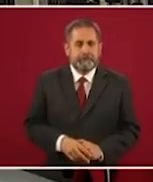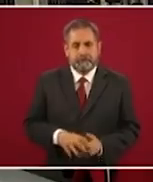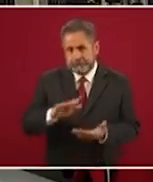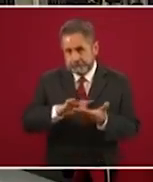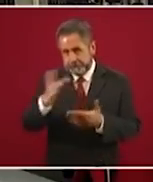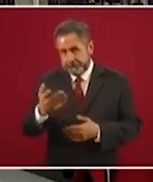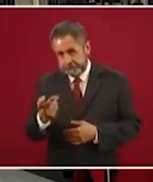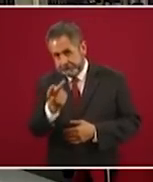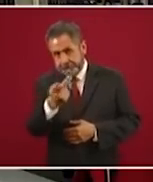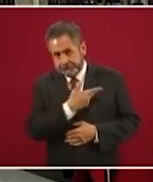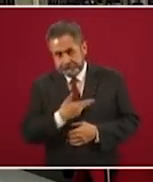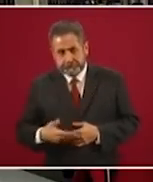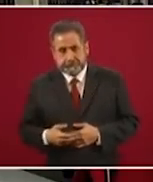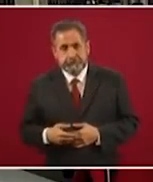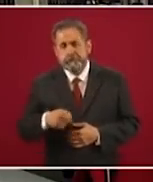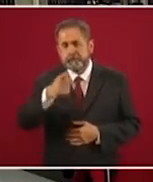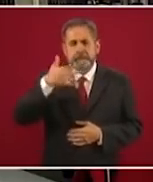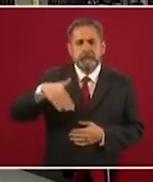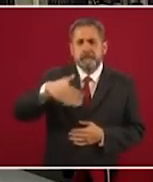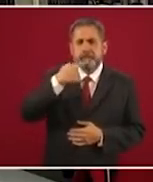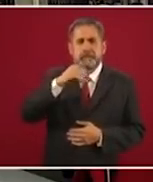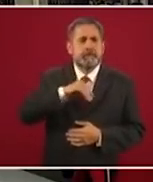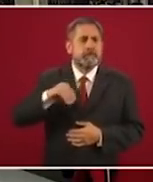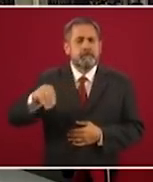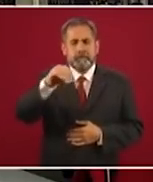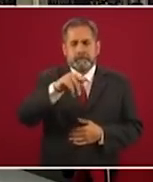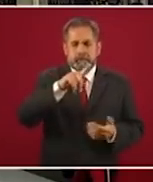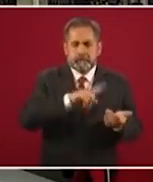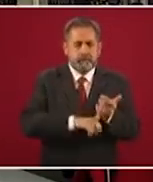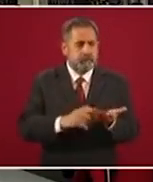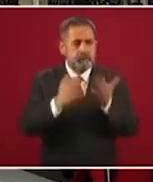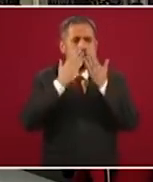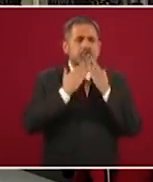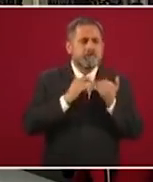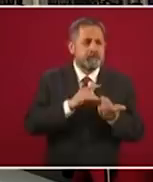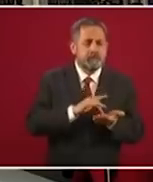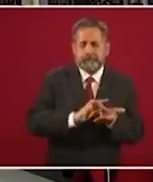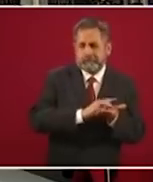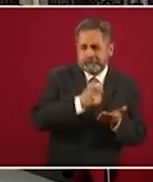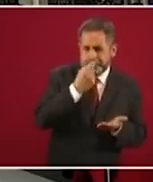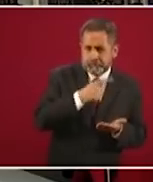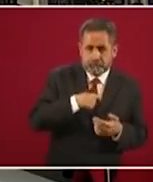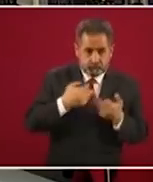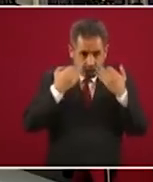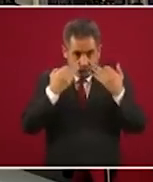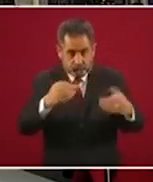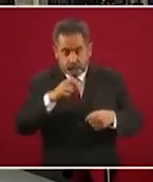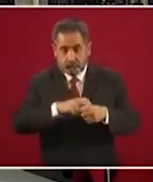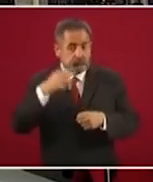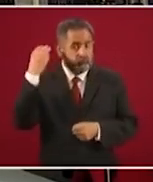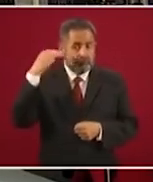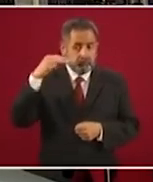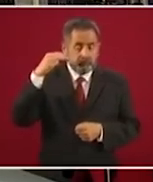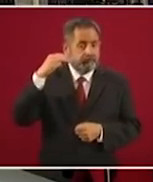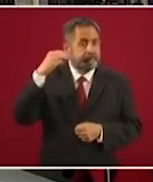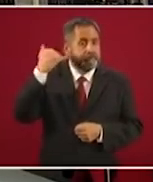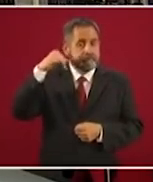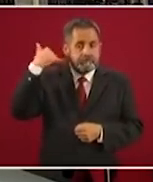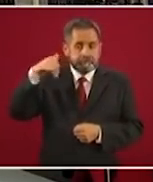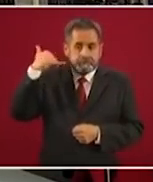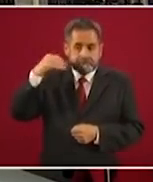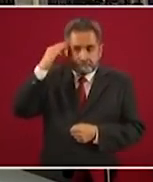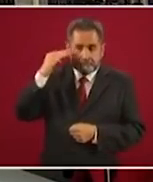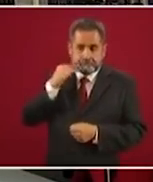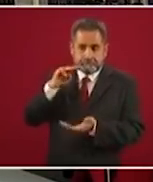Gracias, presidente. Decía que en la gira le dijeron de este desabasto. No sé si los vio en Mérida, porque también había un grupo de